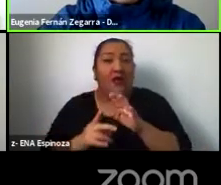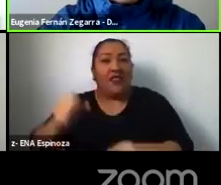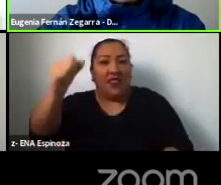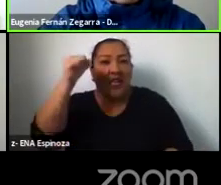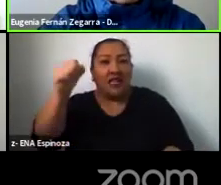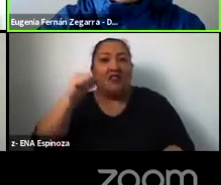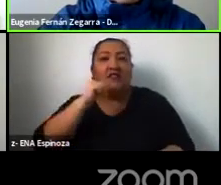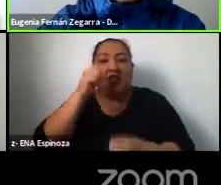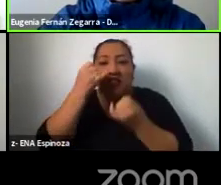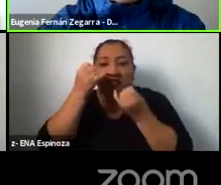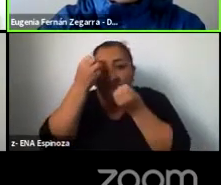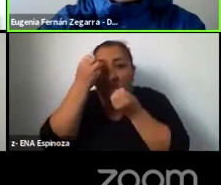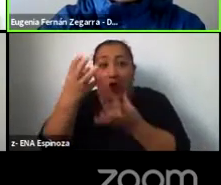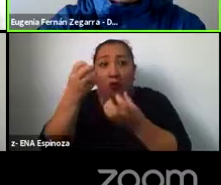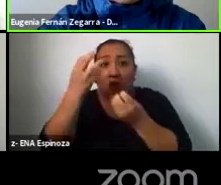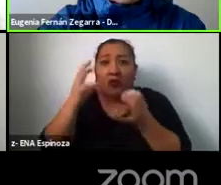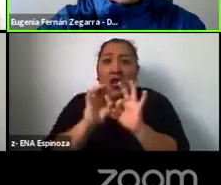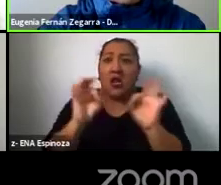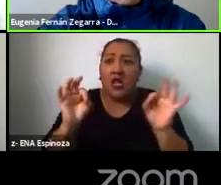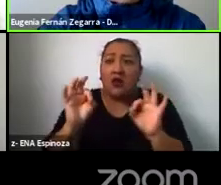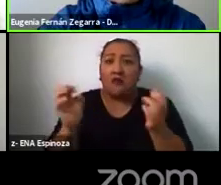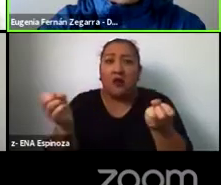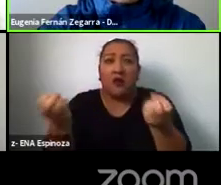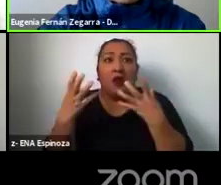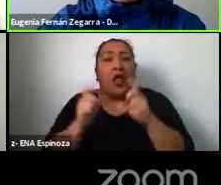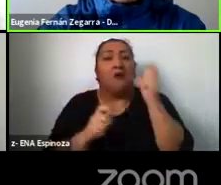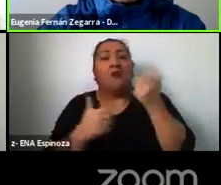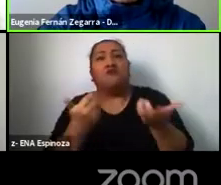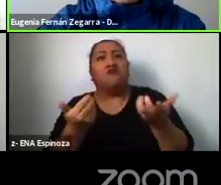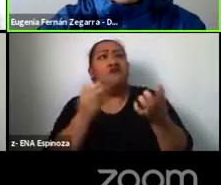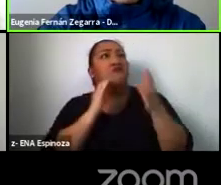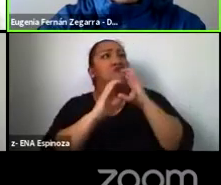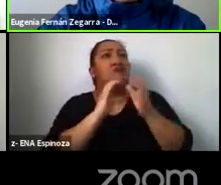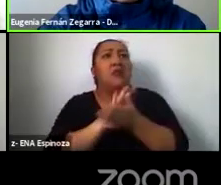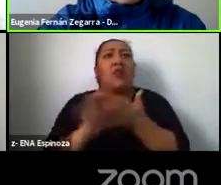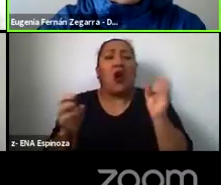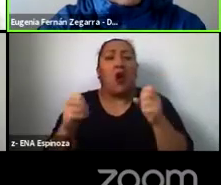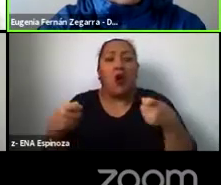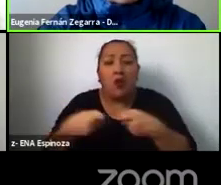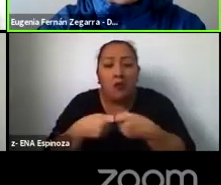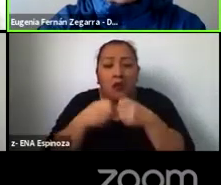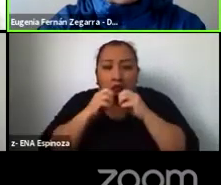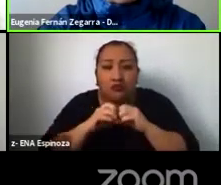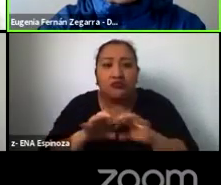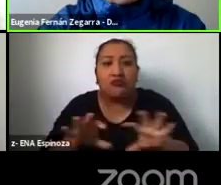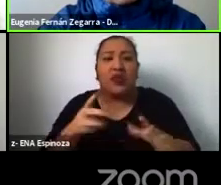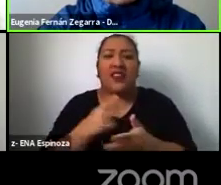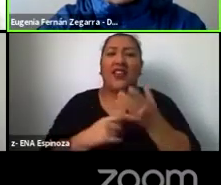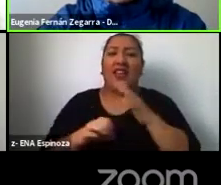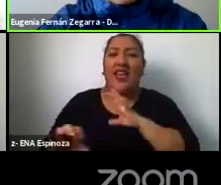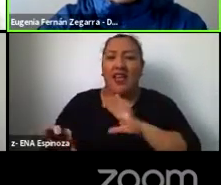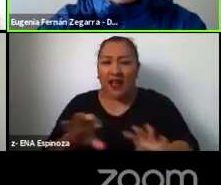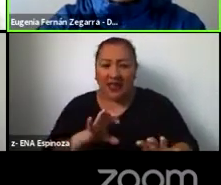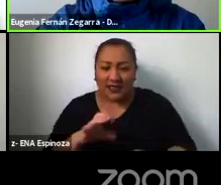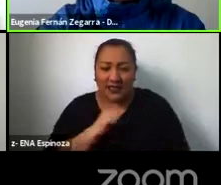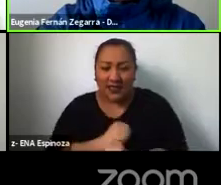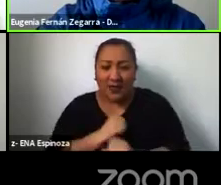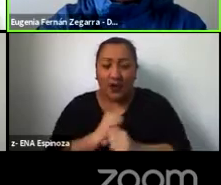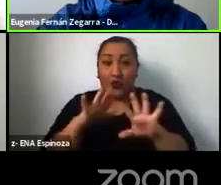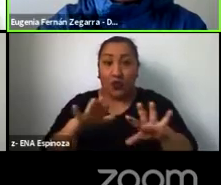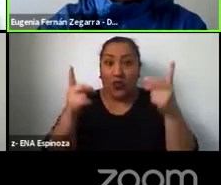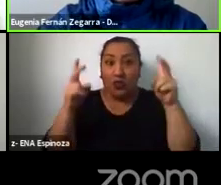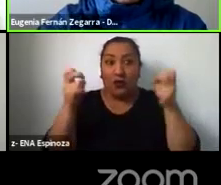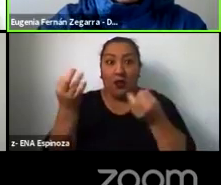y transparencia, que no solamente implica la publicación en la página web de las acciones realizadas y ejecución presupuestal de las